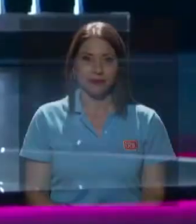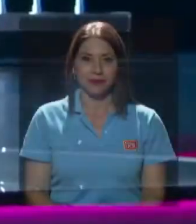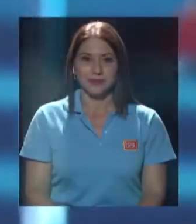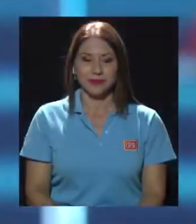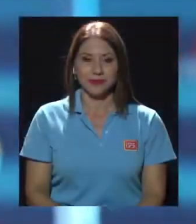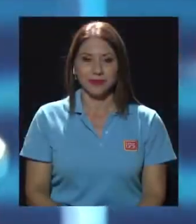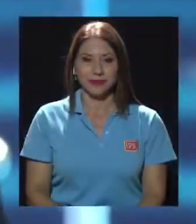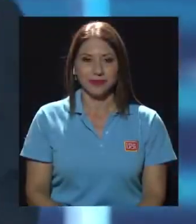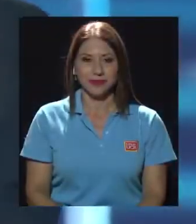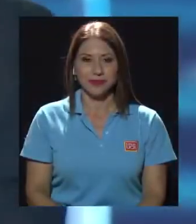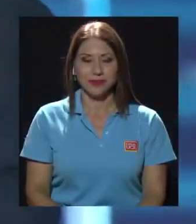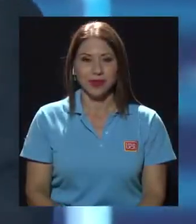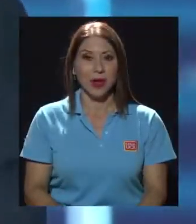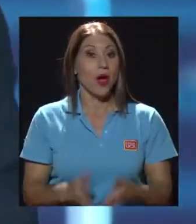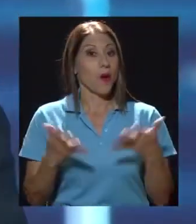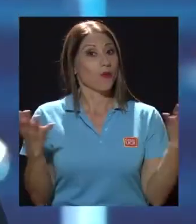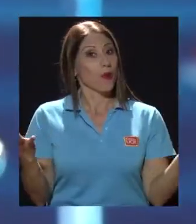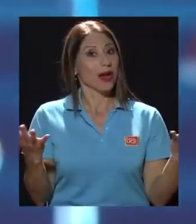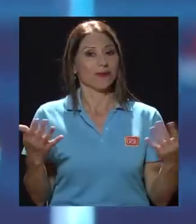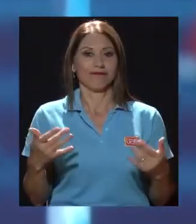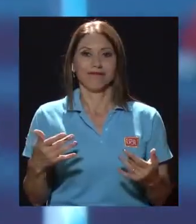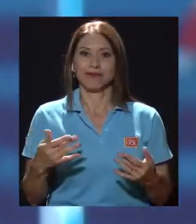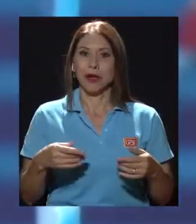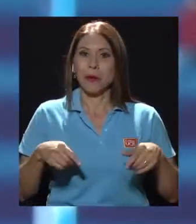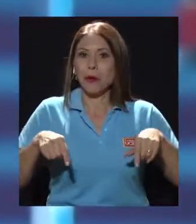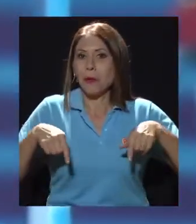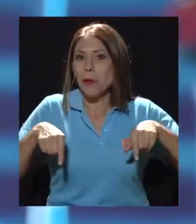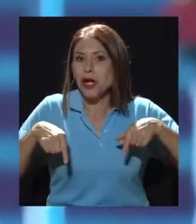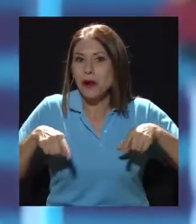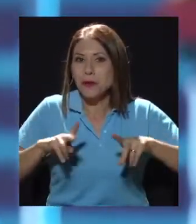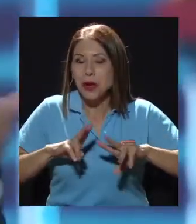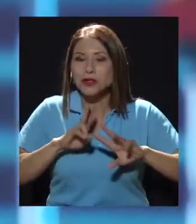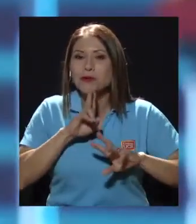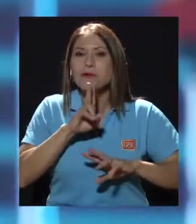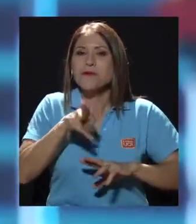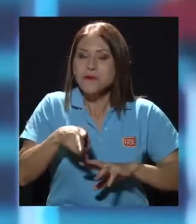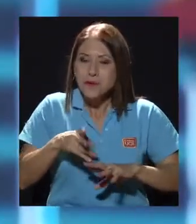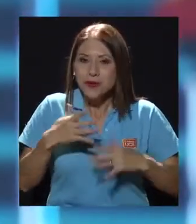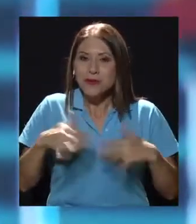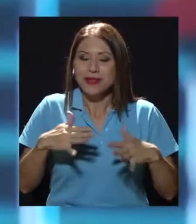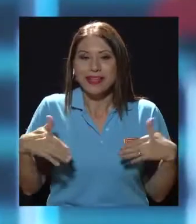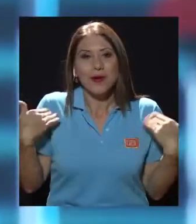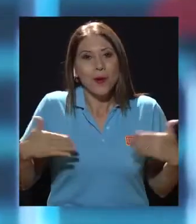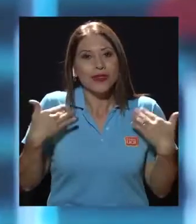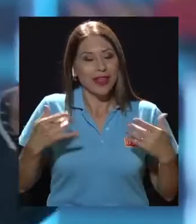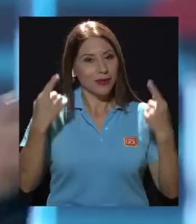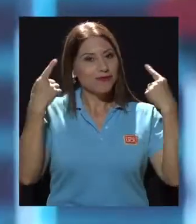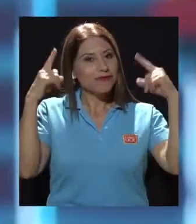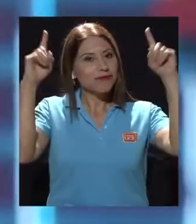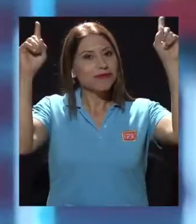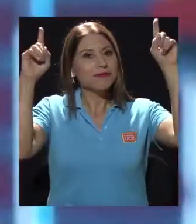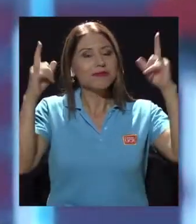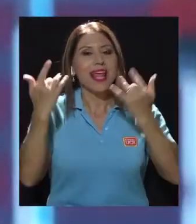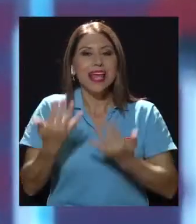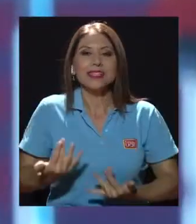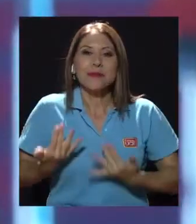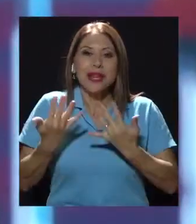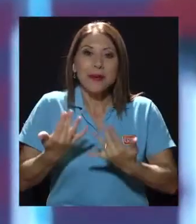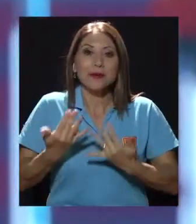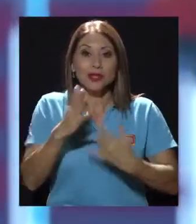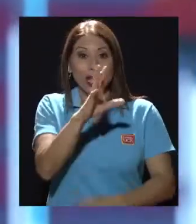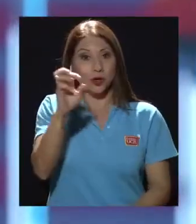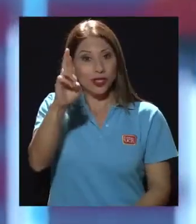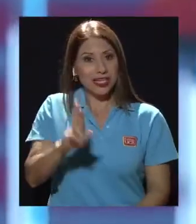Bueno, muy nervioso, ¿verdad? Pero realmente contento de este logro y esperemos que las autoridades de Costa Rica sigan dándole